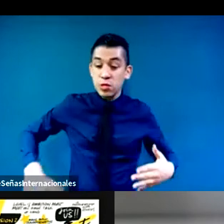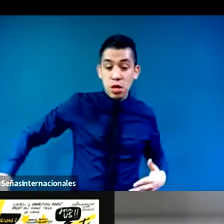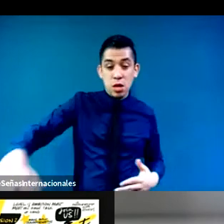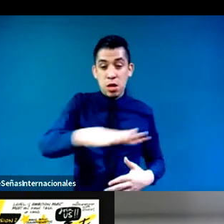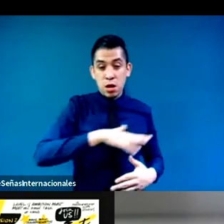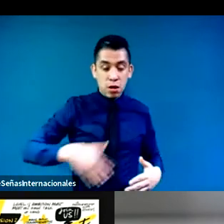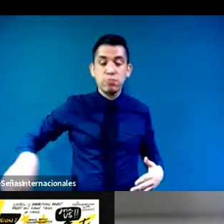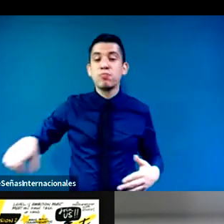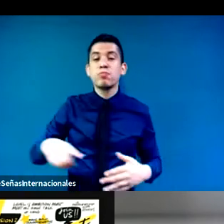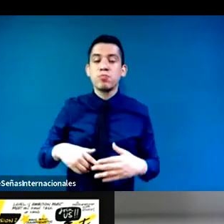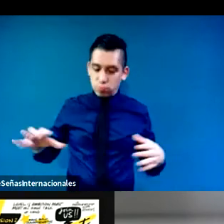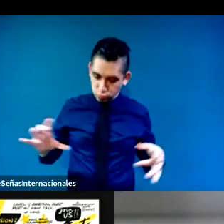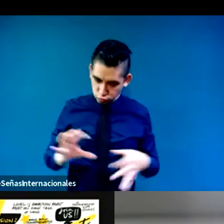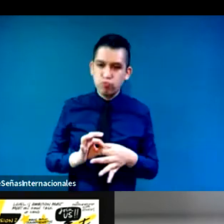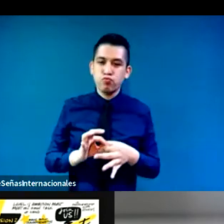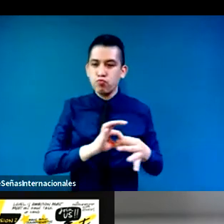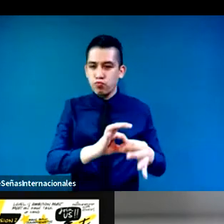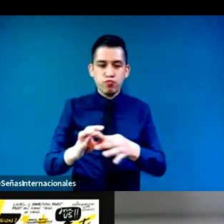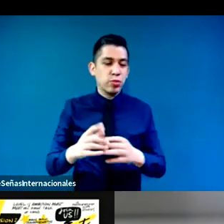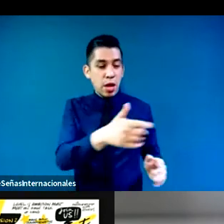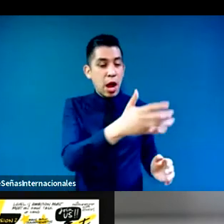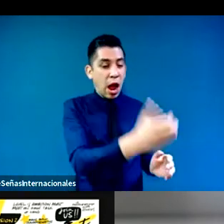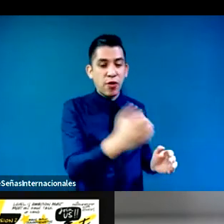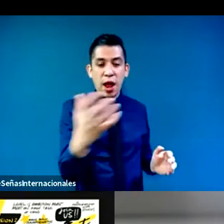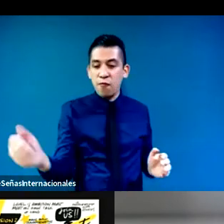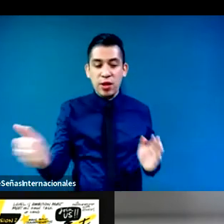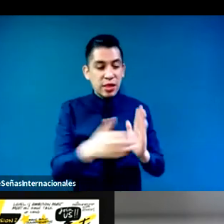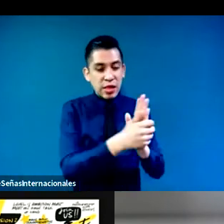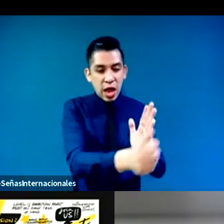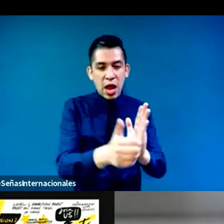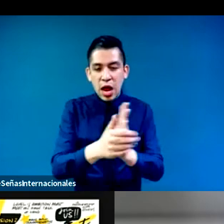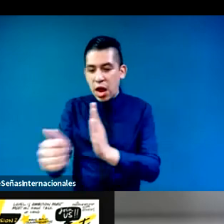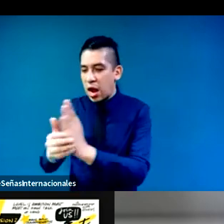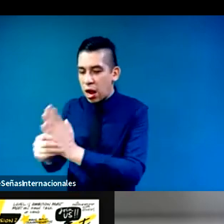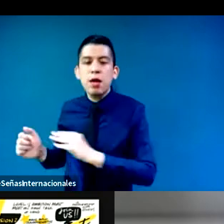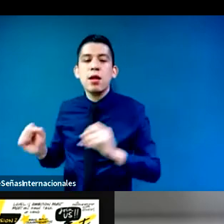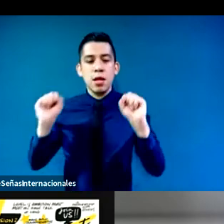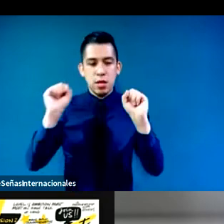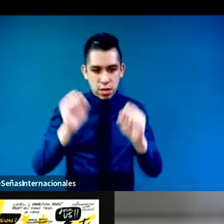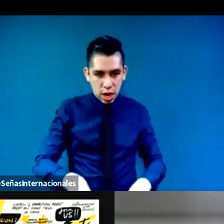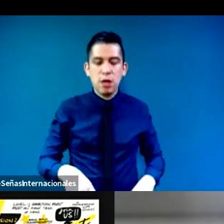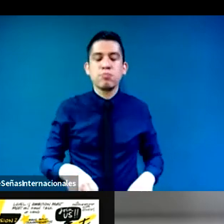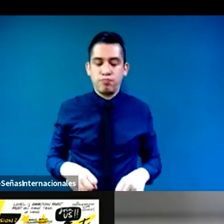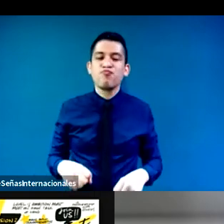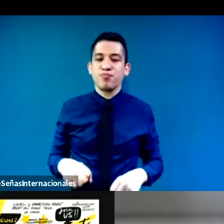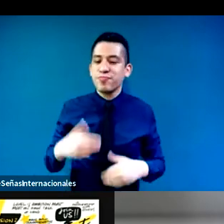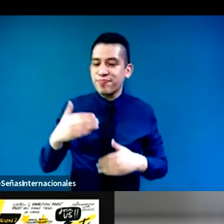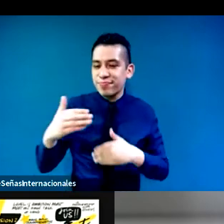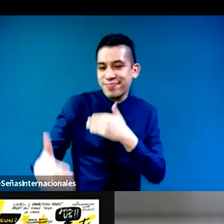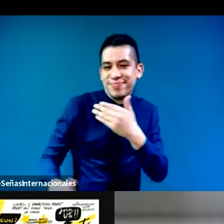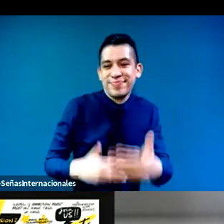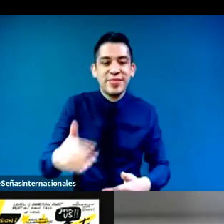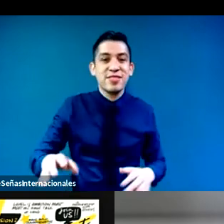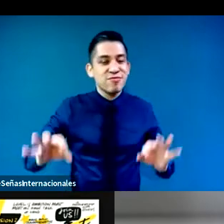nuestros diversos talentos, experiencias y capacidades, podemos materializar las acciones, impulsando las